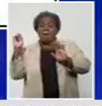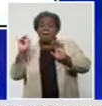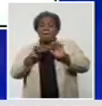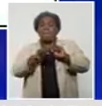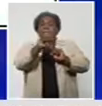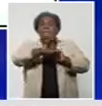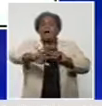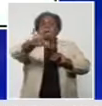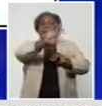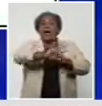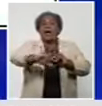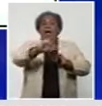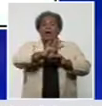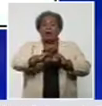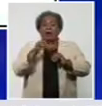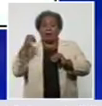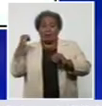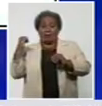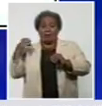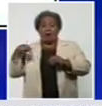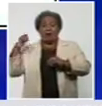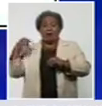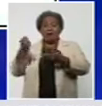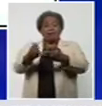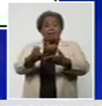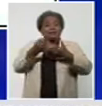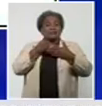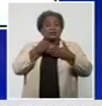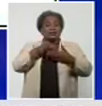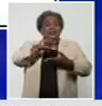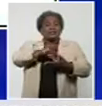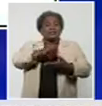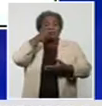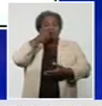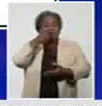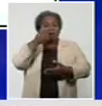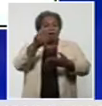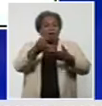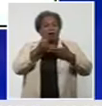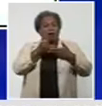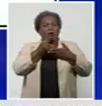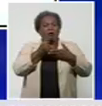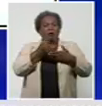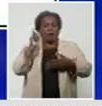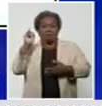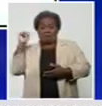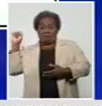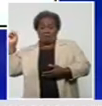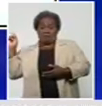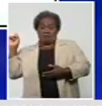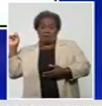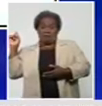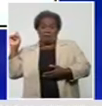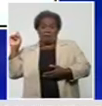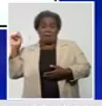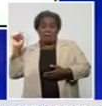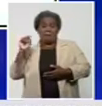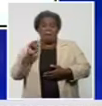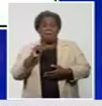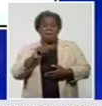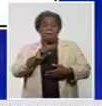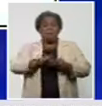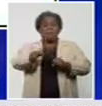nos propició los compañeros del Centro de Vigilancia, donde, como ustedes pueden ver ahí, pues